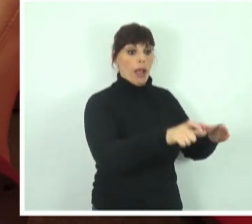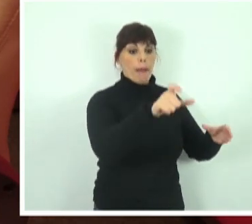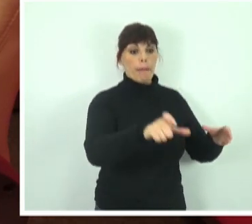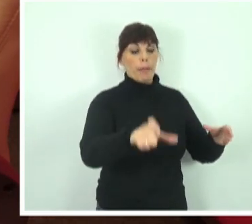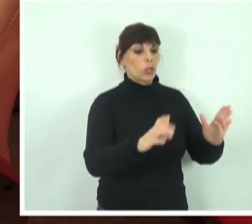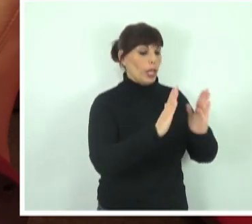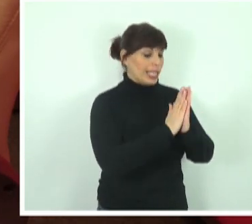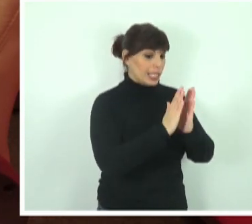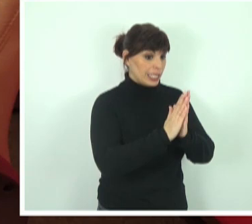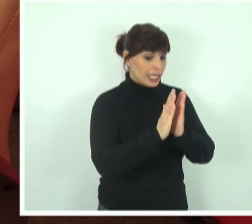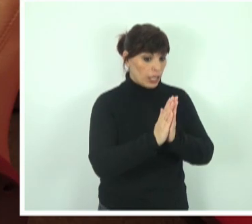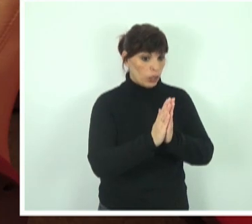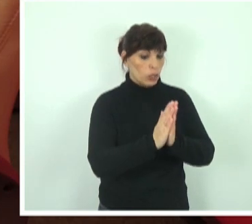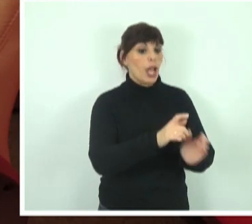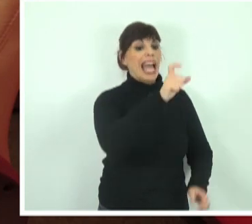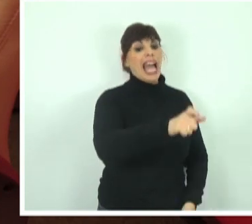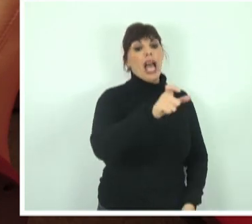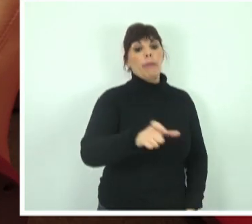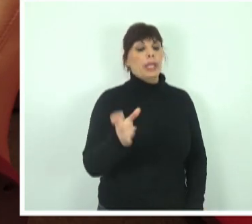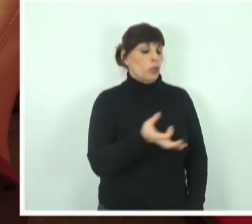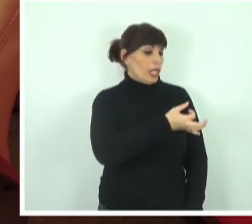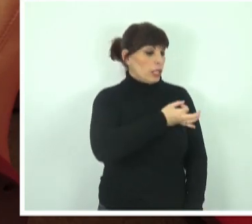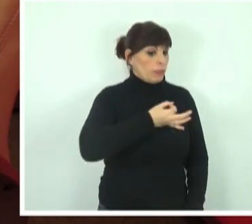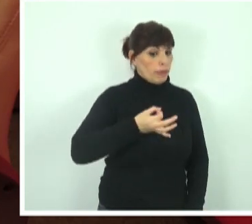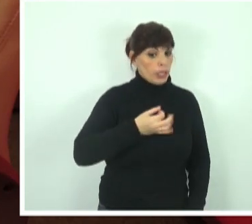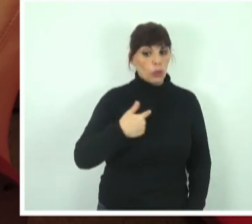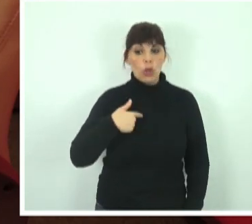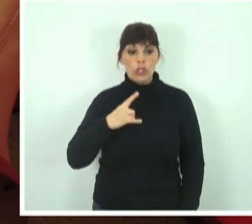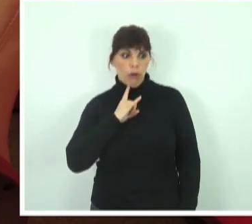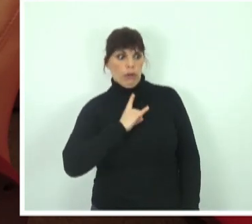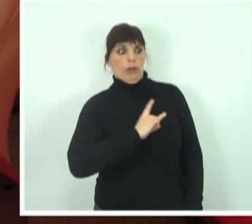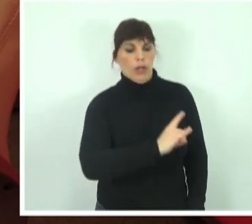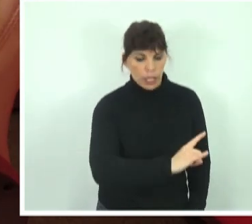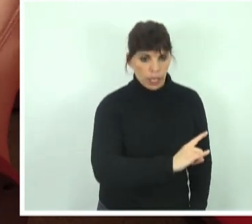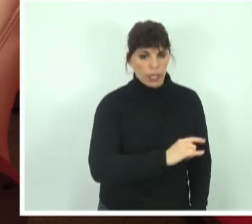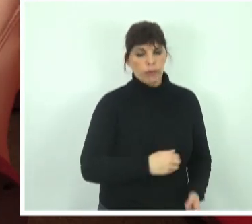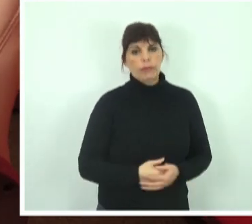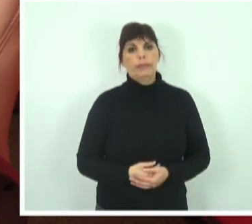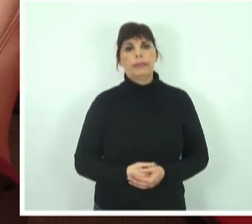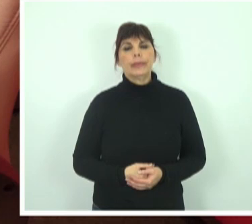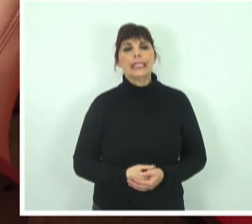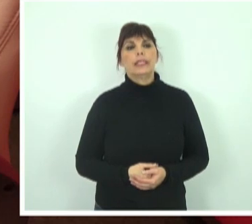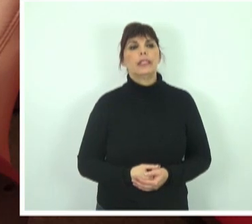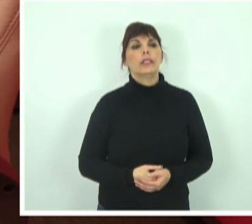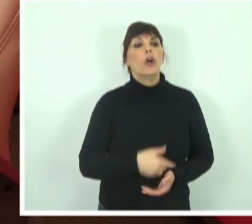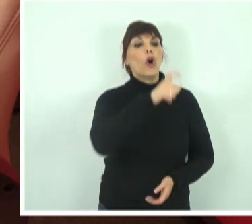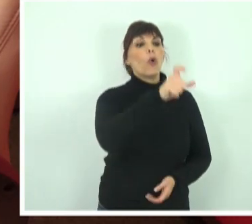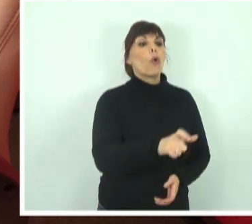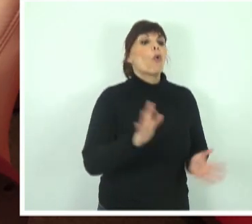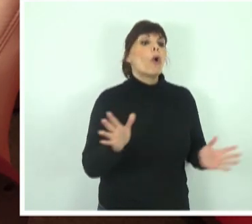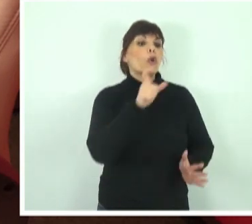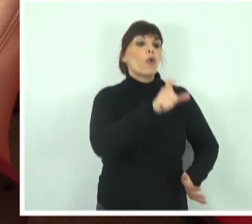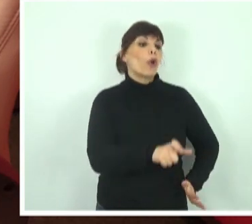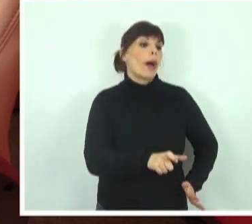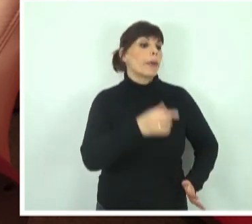con los que son íntegros, ahí soy atraído. Cuando uno está sano en el espíritu, es